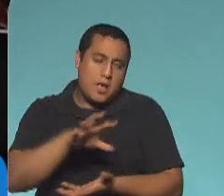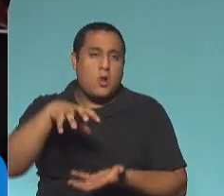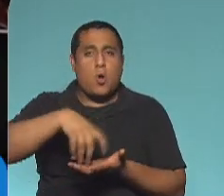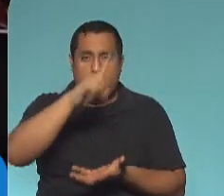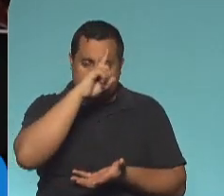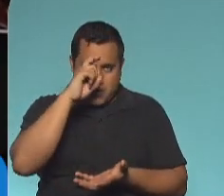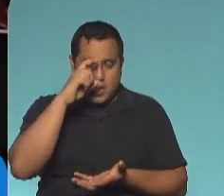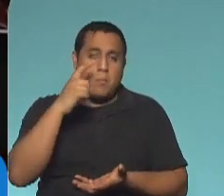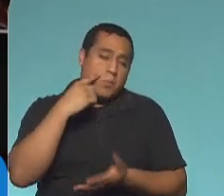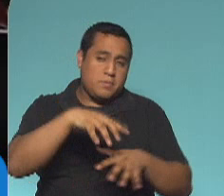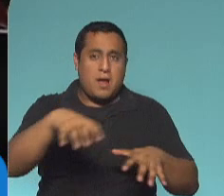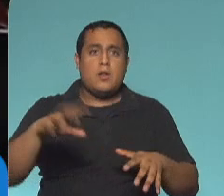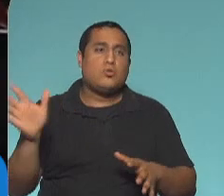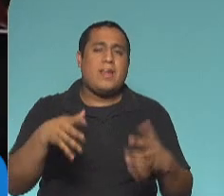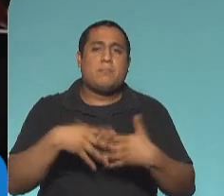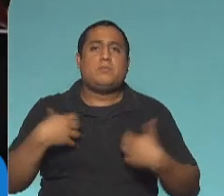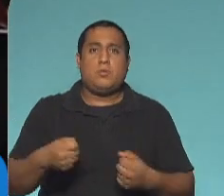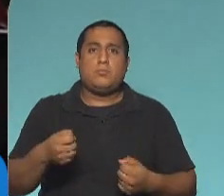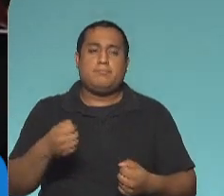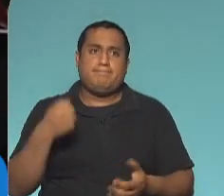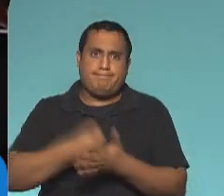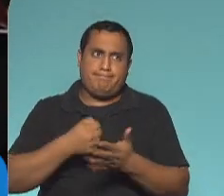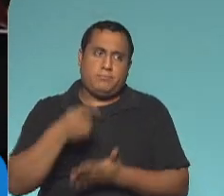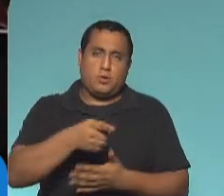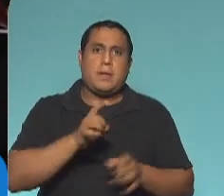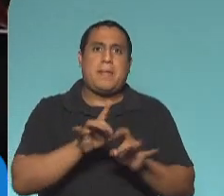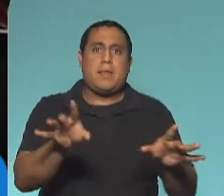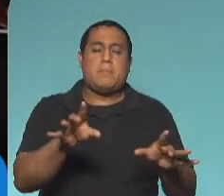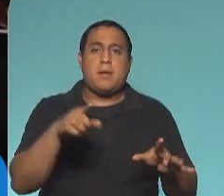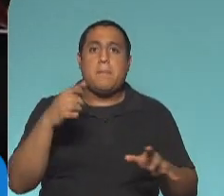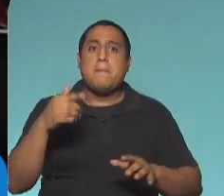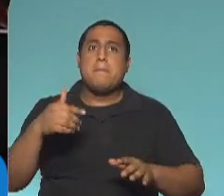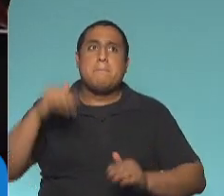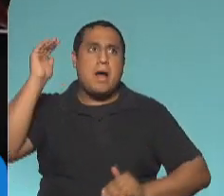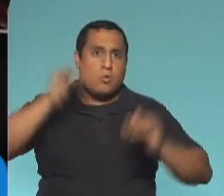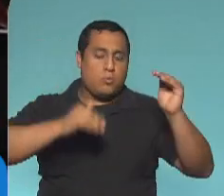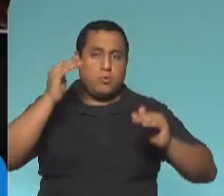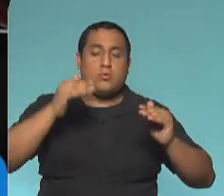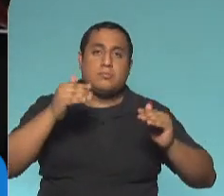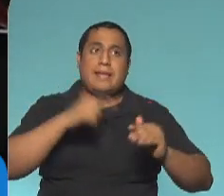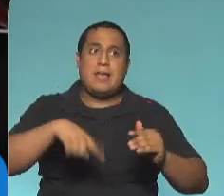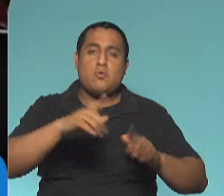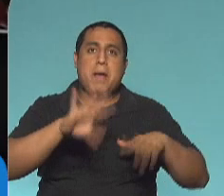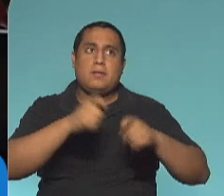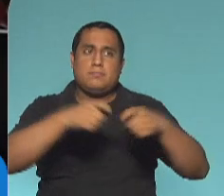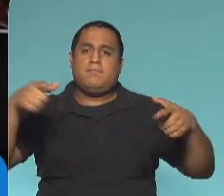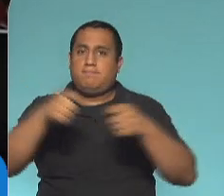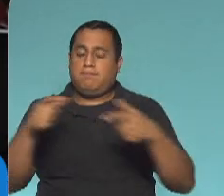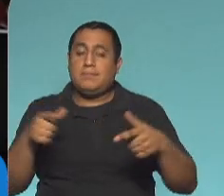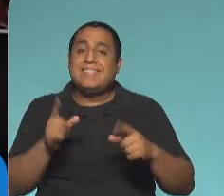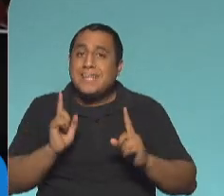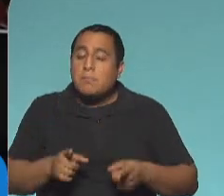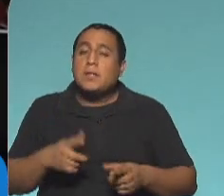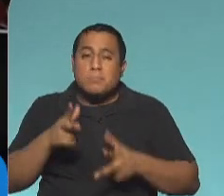salud, dando respuesta a la pandemia, tanto, digamos, para los adultos, que es, digamos, el número más importante de casos, y, como venimos